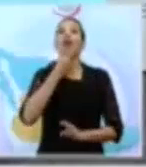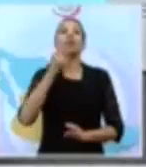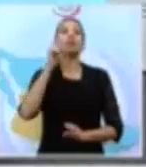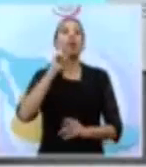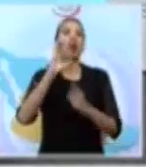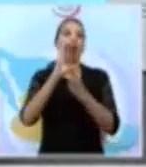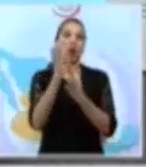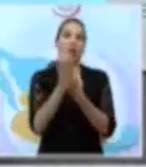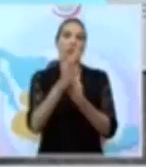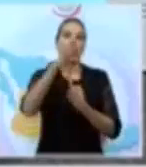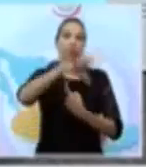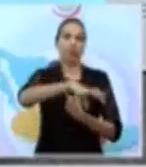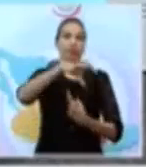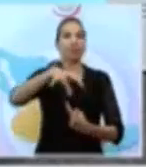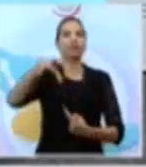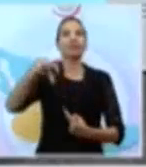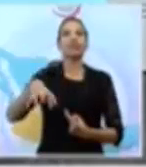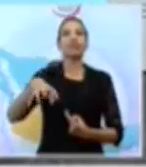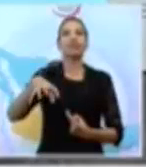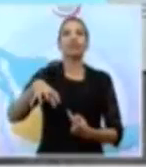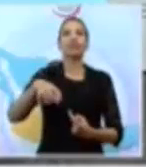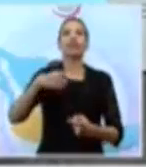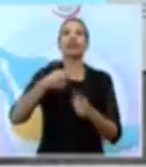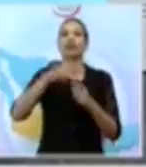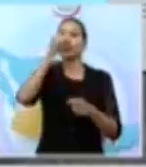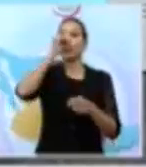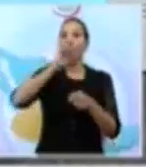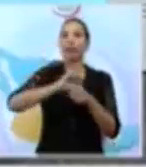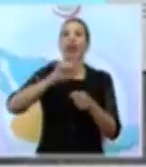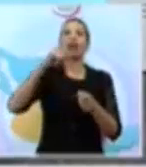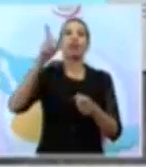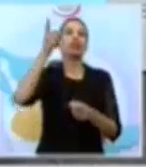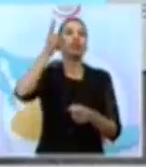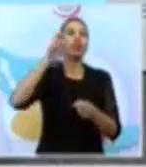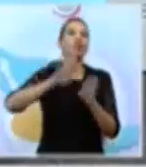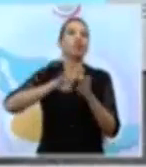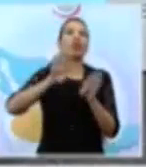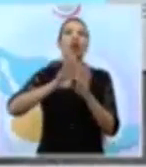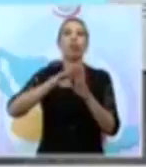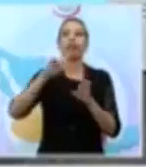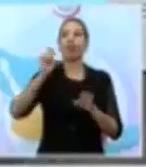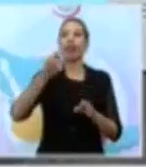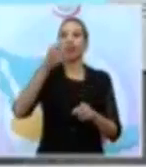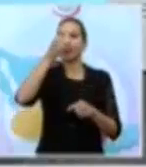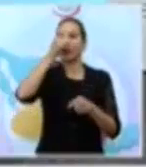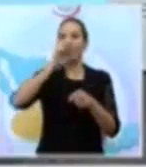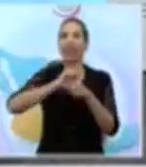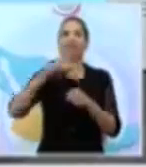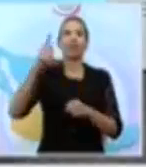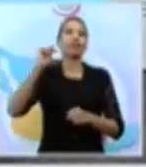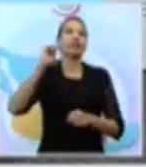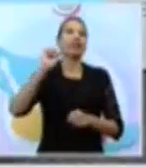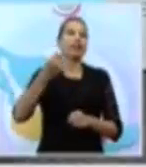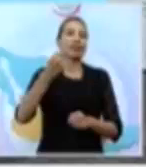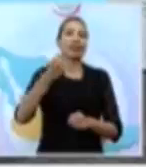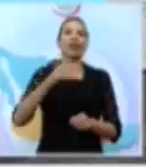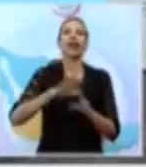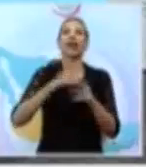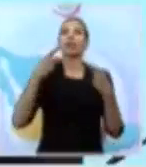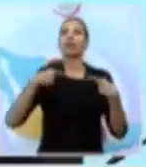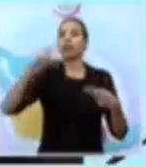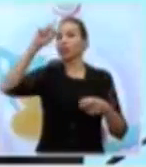las comisiones, de sus secretarios técnicos o secretarias técnicas, de